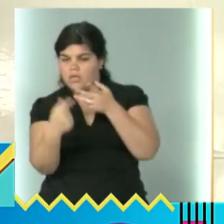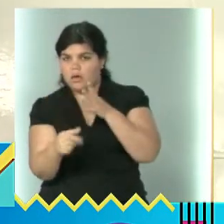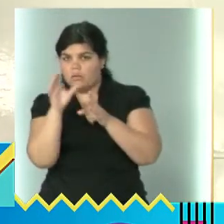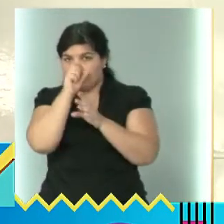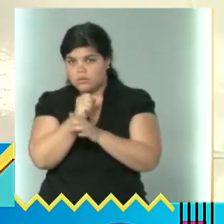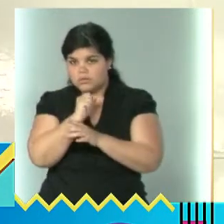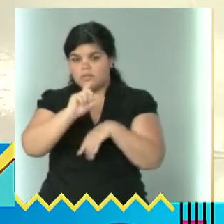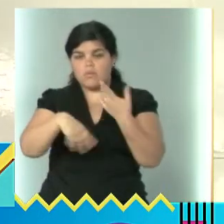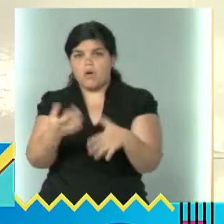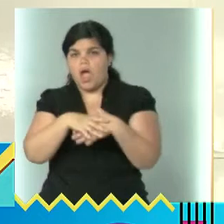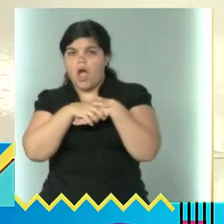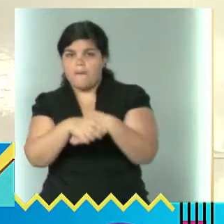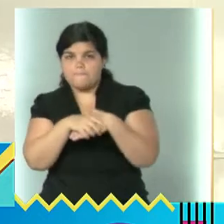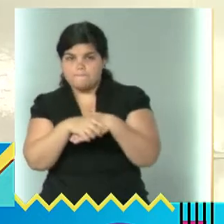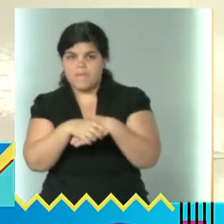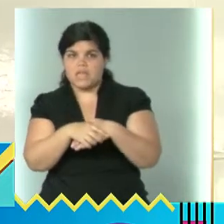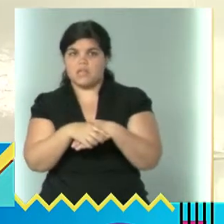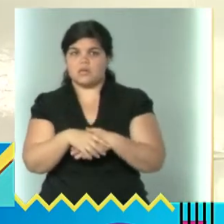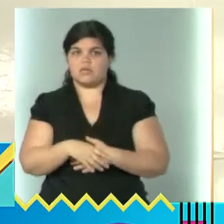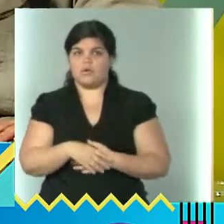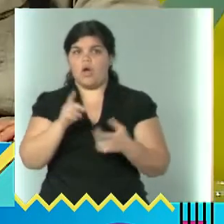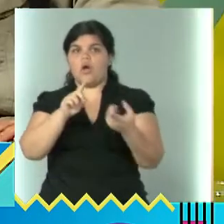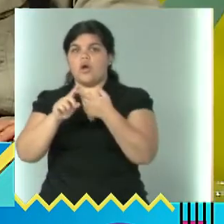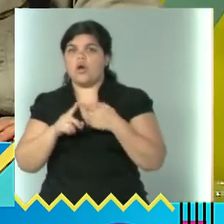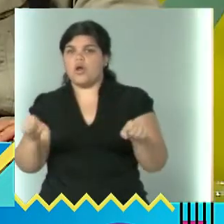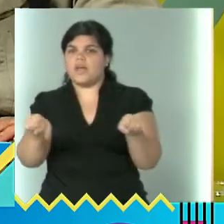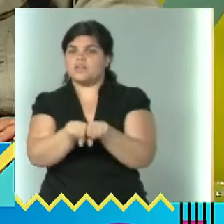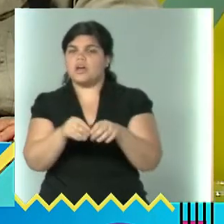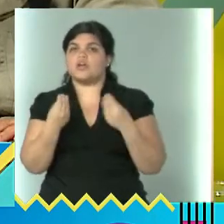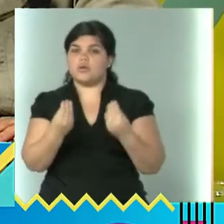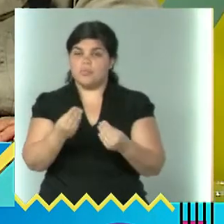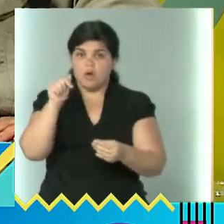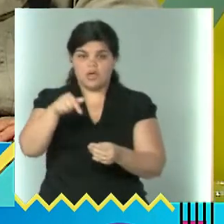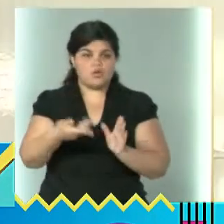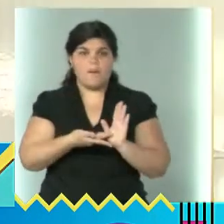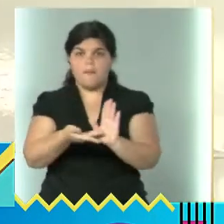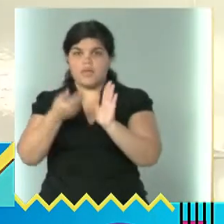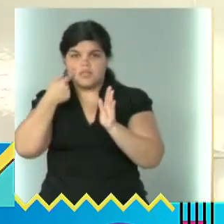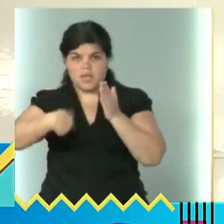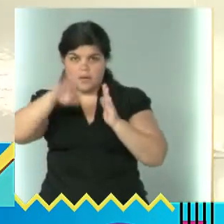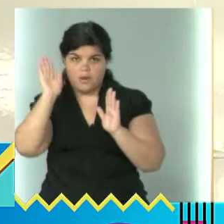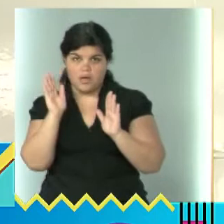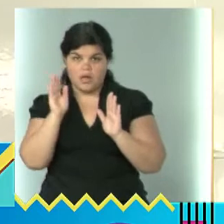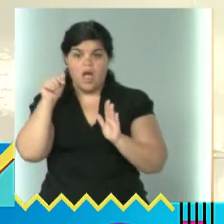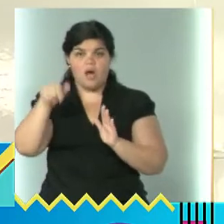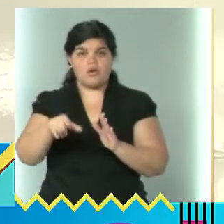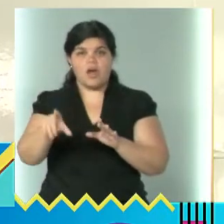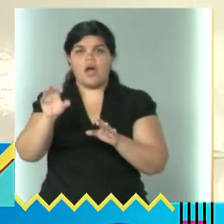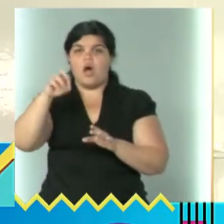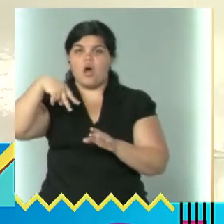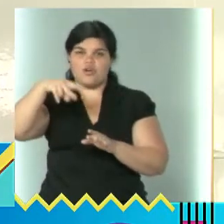están tus amigos o quién te sugiere con quién conectar? Es lo más visible. Me parece que ahora el online influye en todo. Y